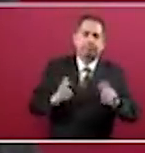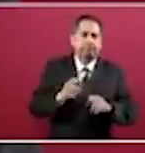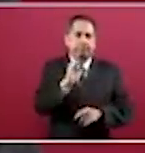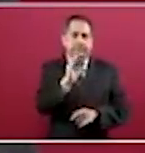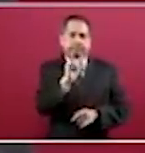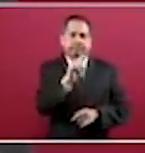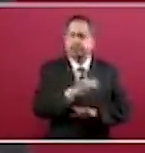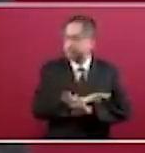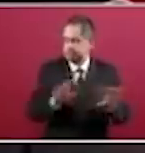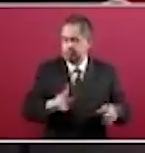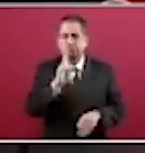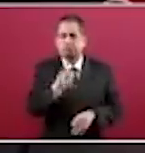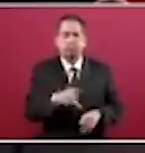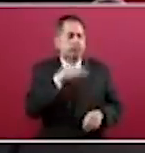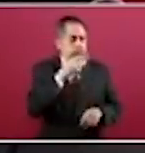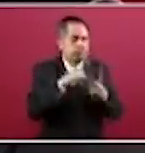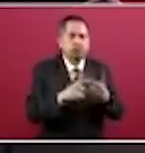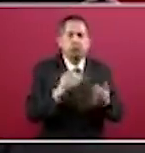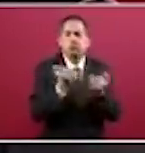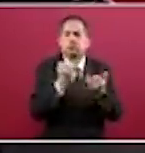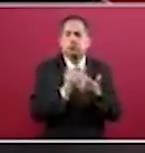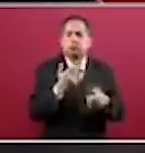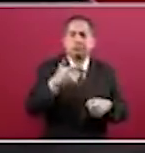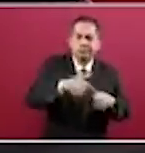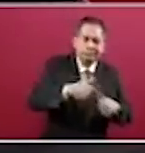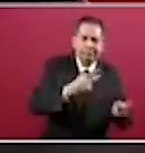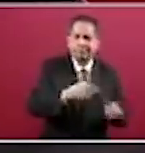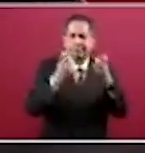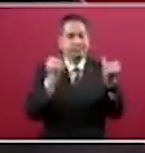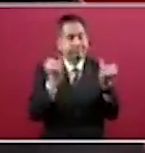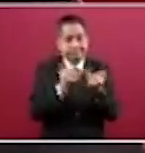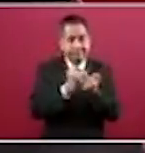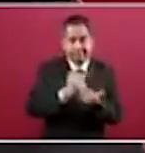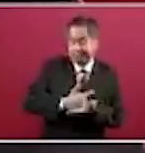el robo de combustible. Todo eso se convierte en delito grave.